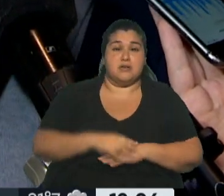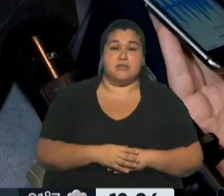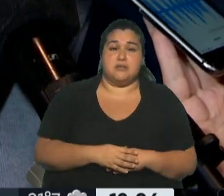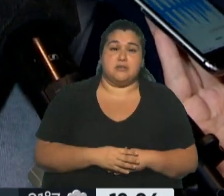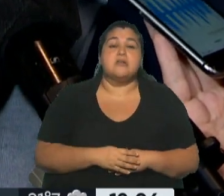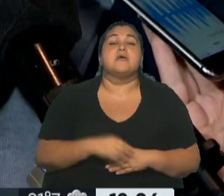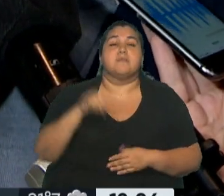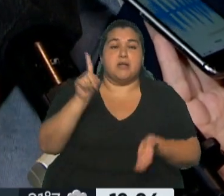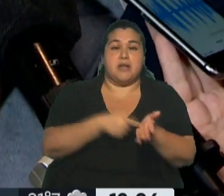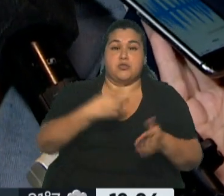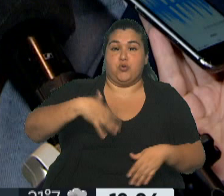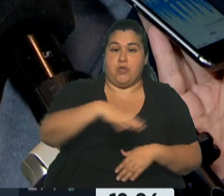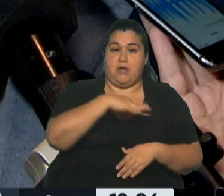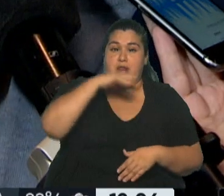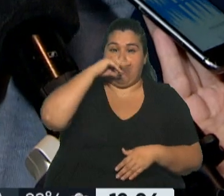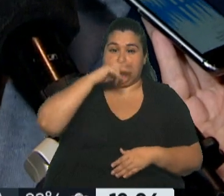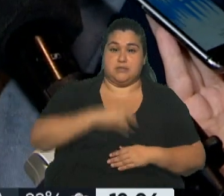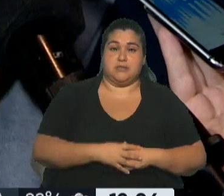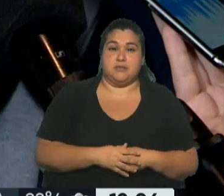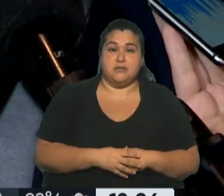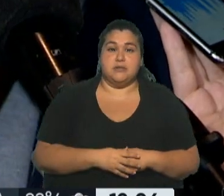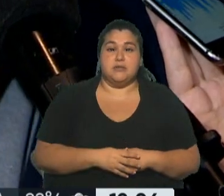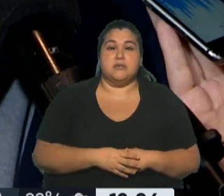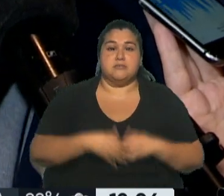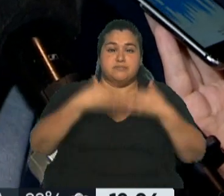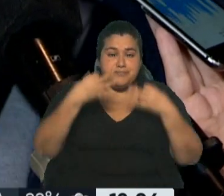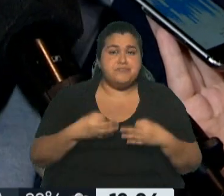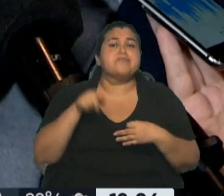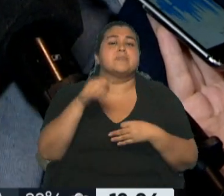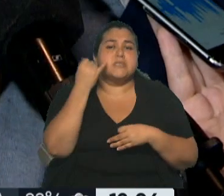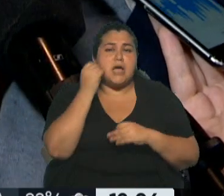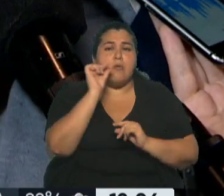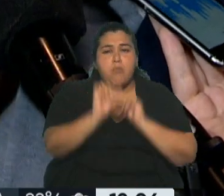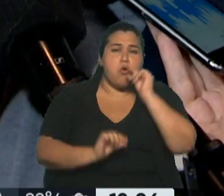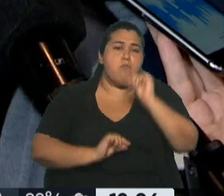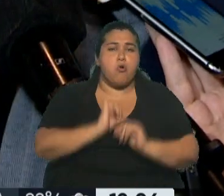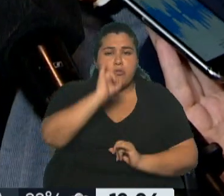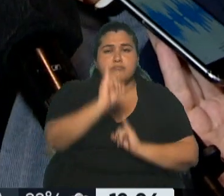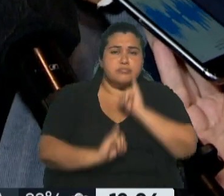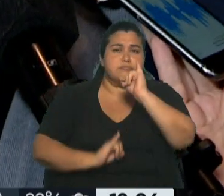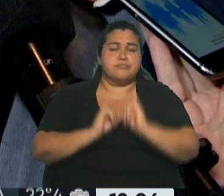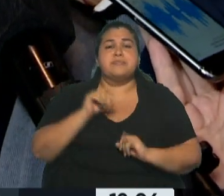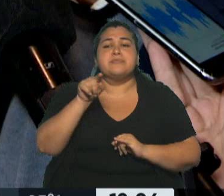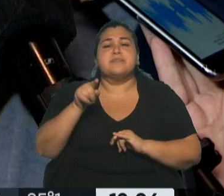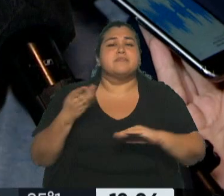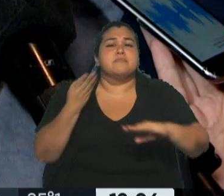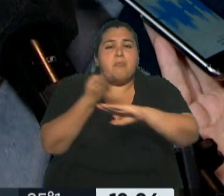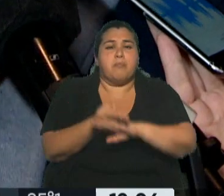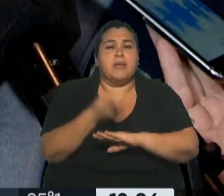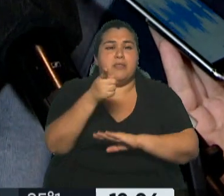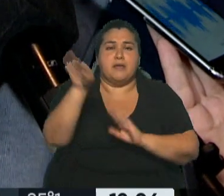en la ciudad de la plata pero ya nos metemos en los detalles que eh están justamente allí